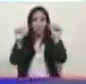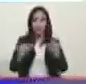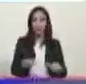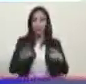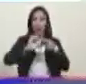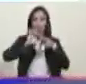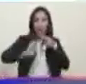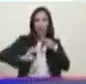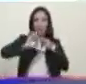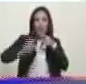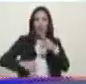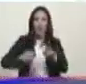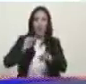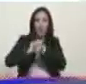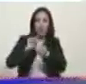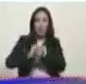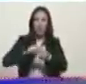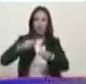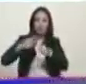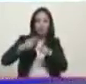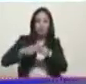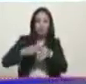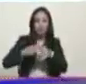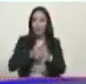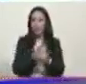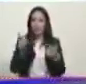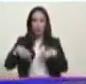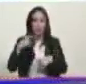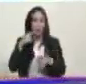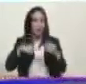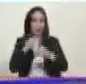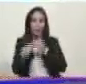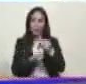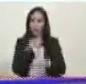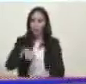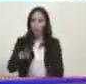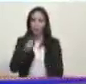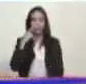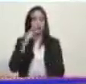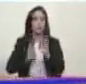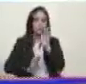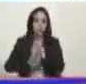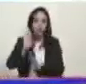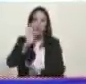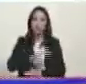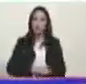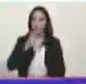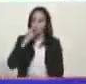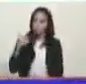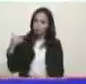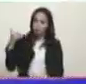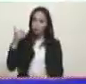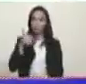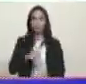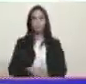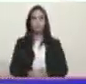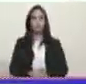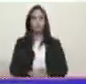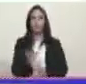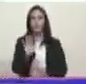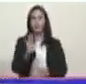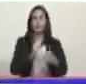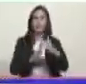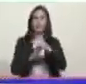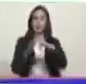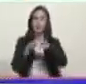de carbones para poder movilizar los trenes, también lo estamos haciendo ya en Venezuela. Estamos avanzando. Hemos venido avanzando. Mira, yo te quiero mostrar algo aquí, perdona que te